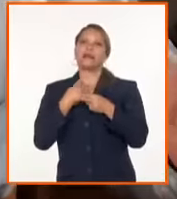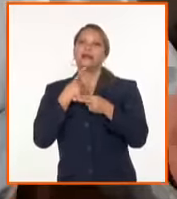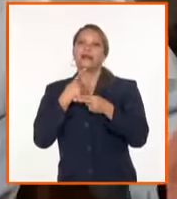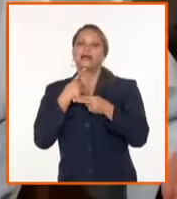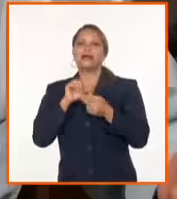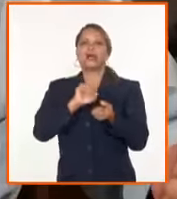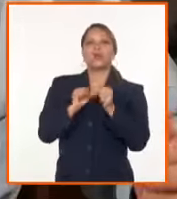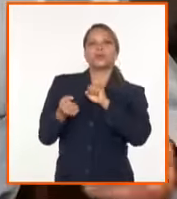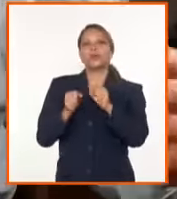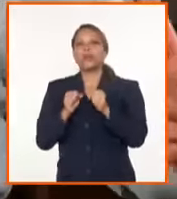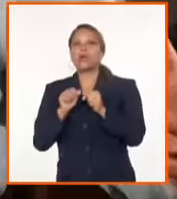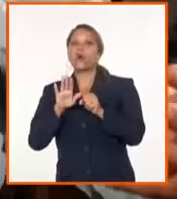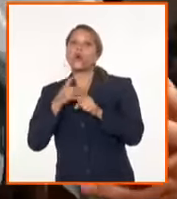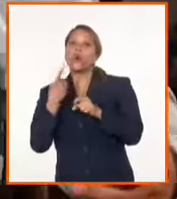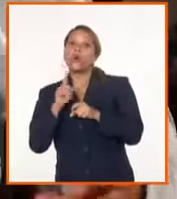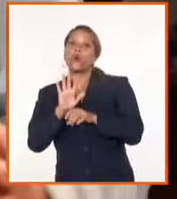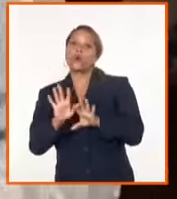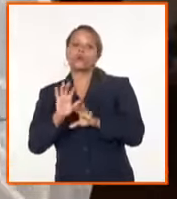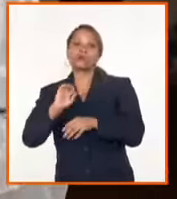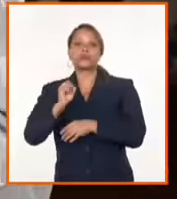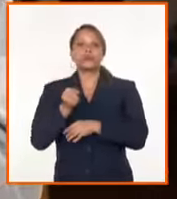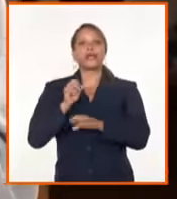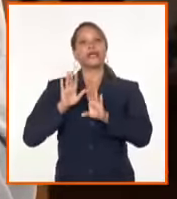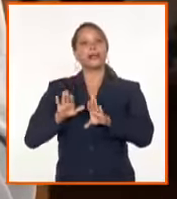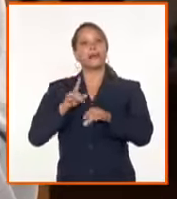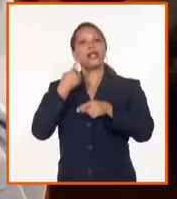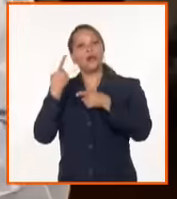hay que esperar otro momento para hacerlas, porque hay que hacerlas